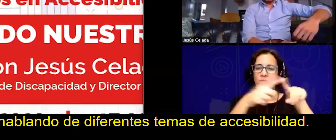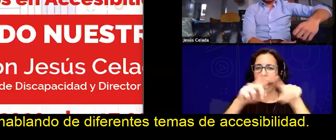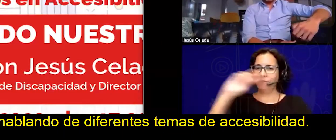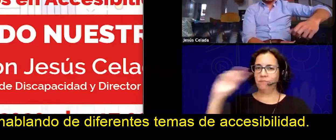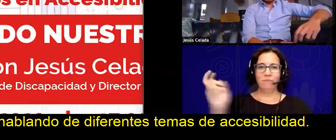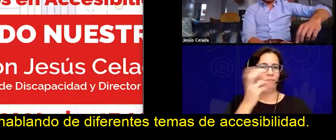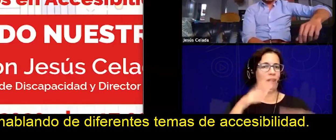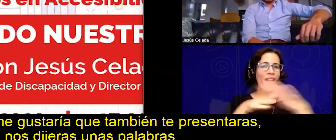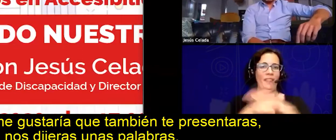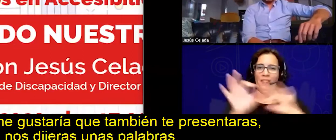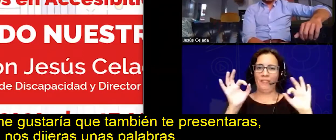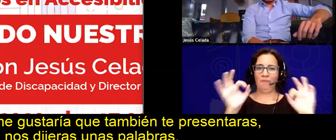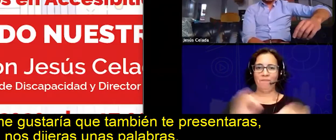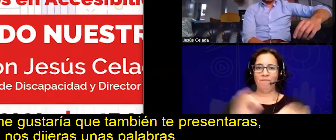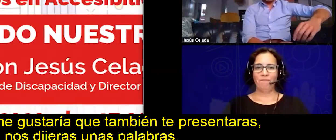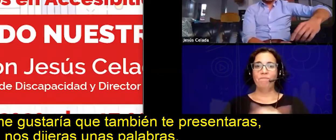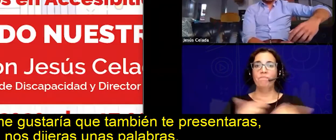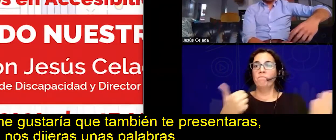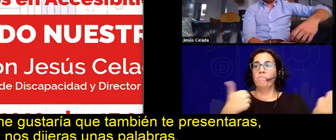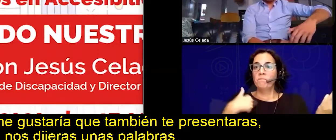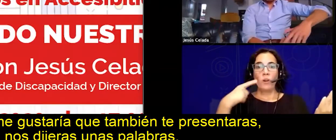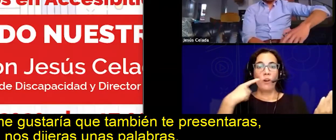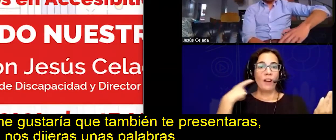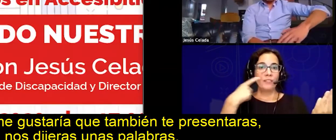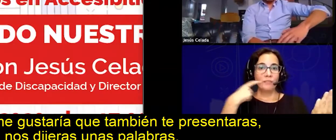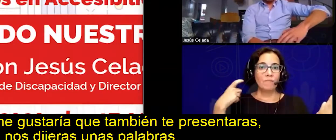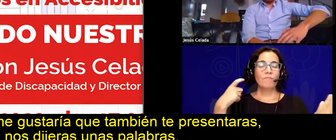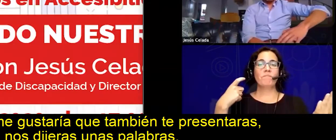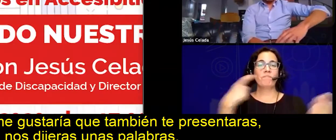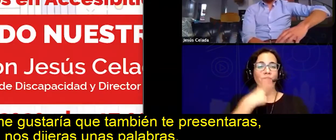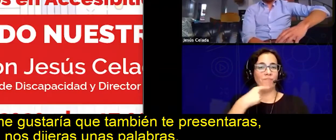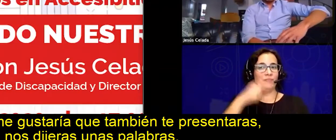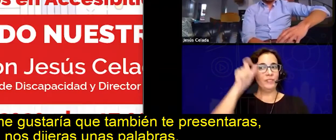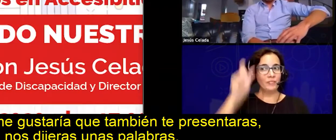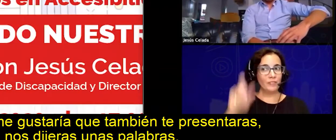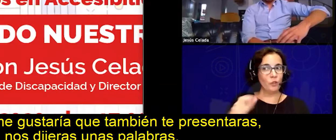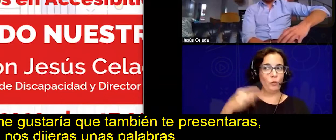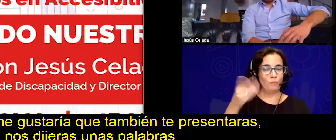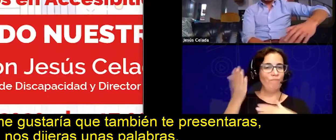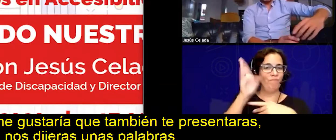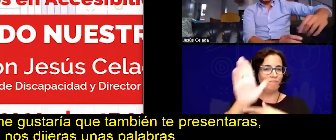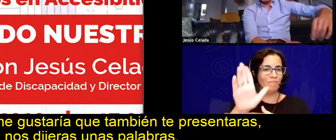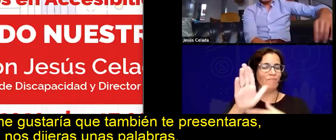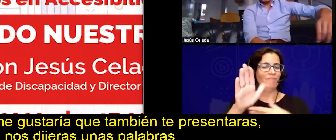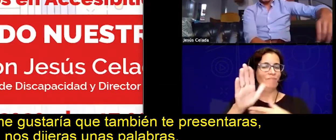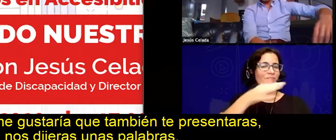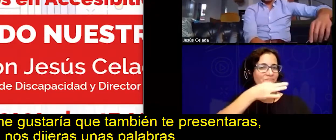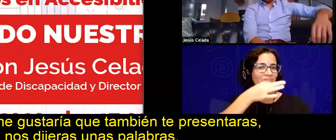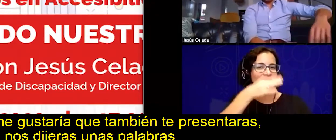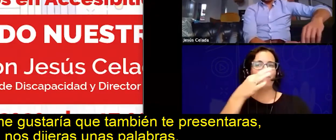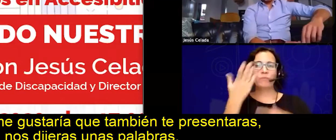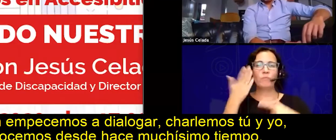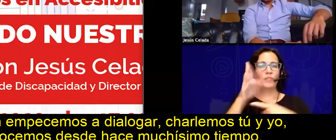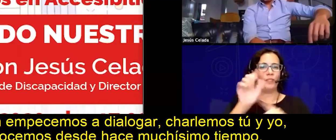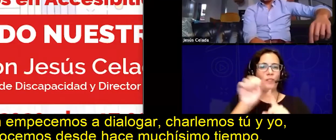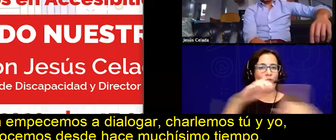accesibilidad. Yo, Jesús, me gustaría que también te presentaras, nos dijeras unas palabras de esta presentación del foro de